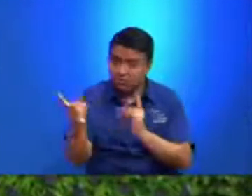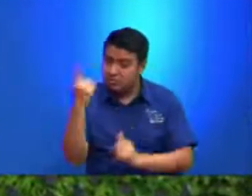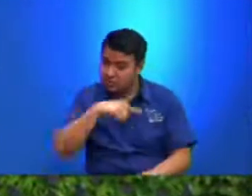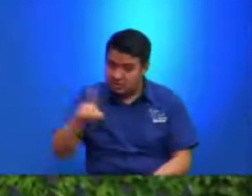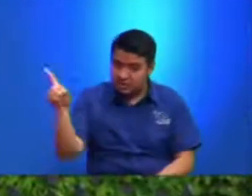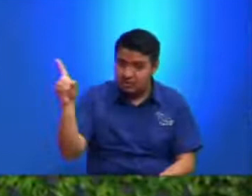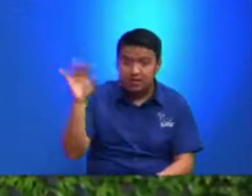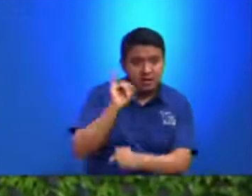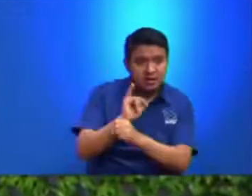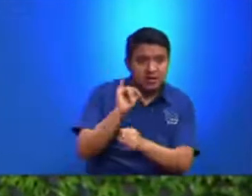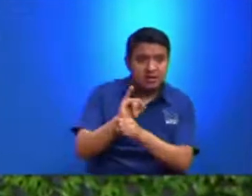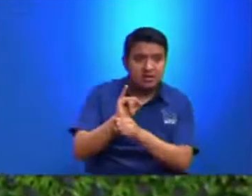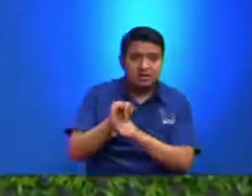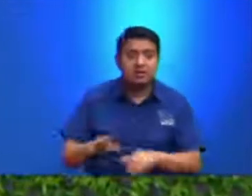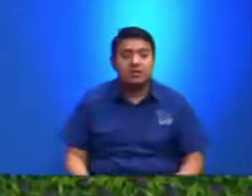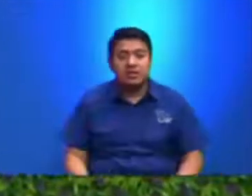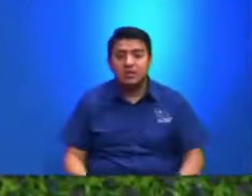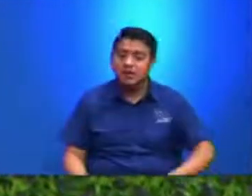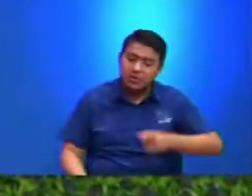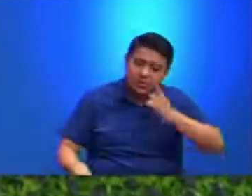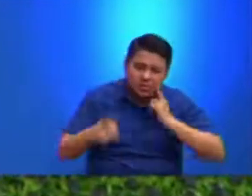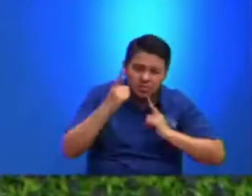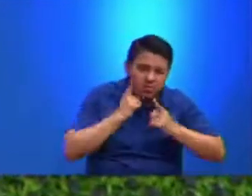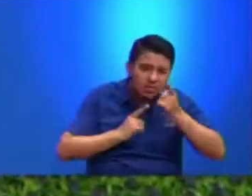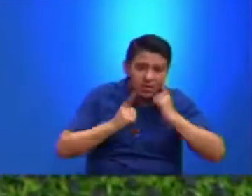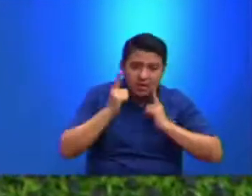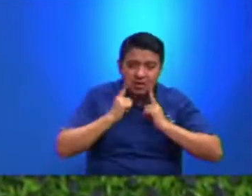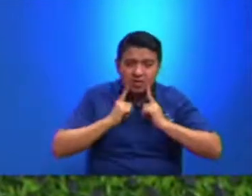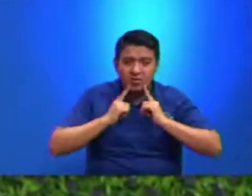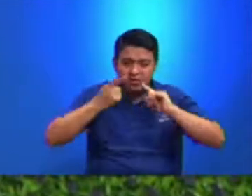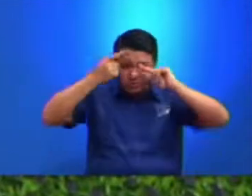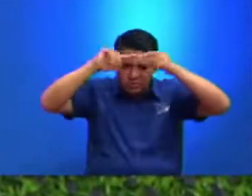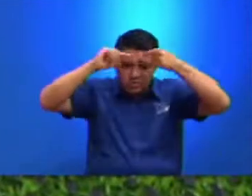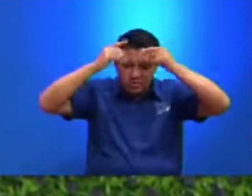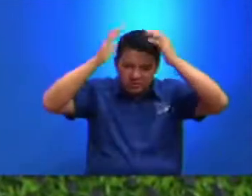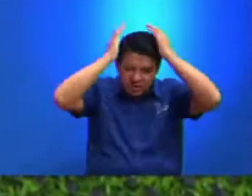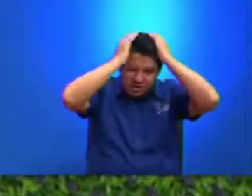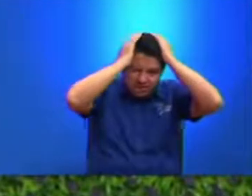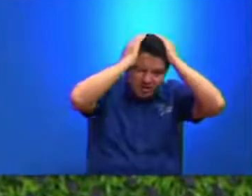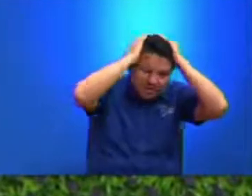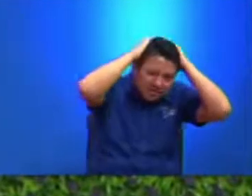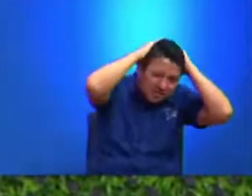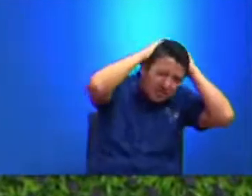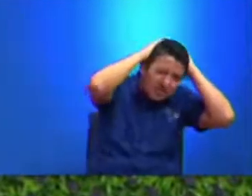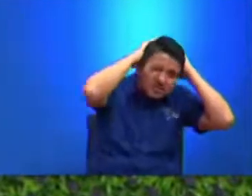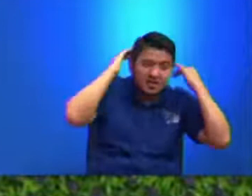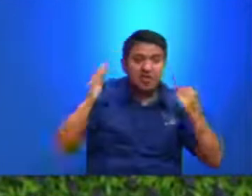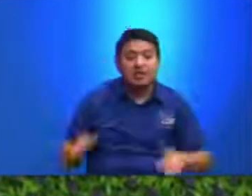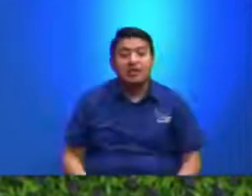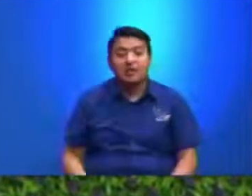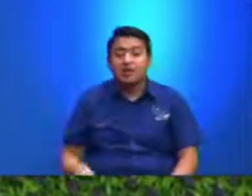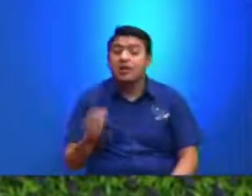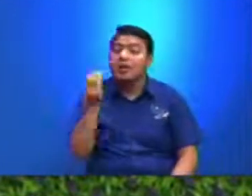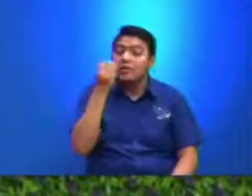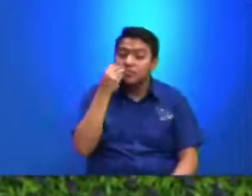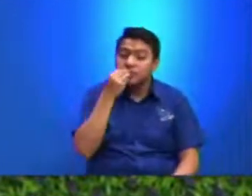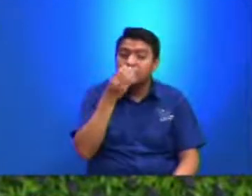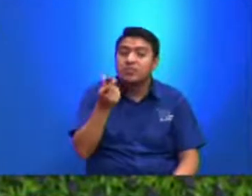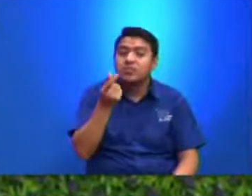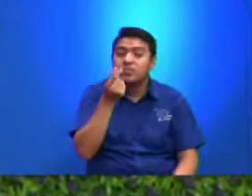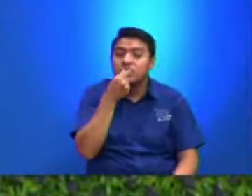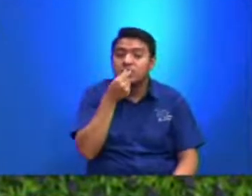toda lloriquienta, agarrándome la cabeza, pastillas cada 3-4 horas,